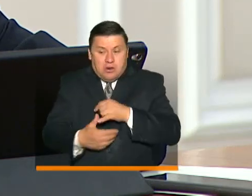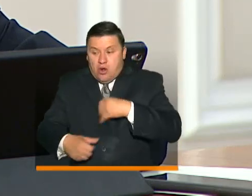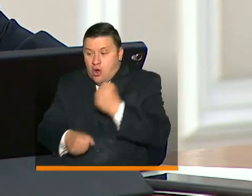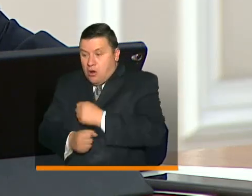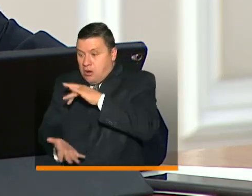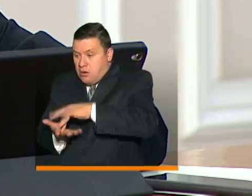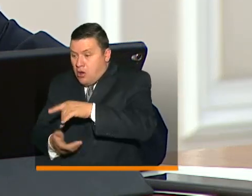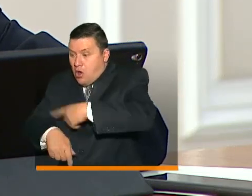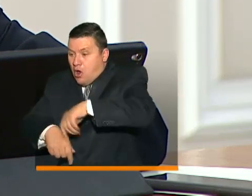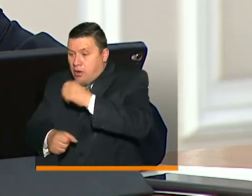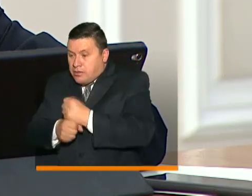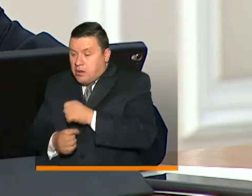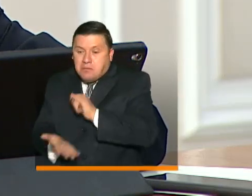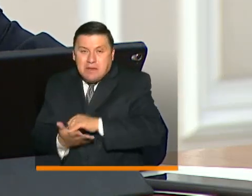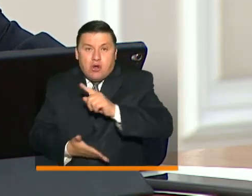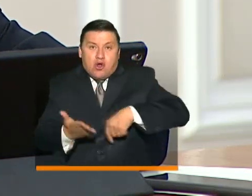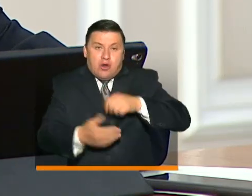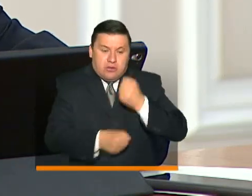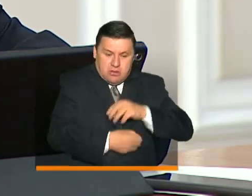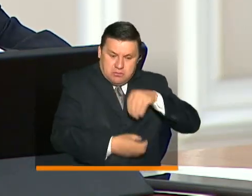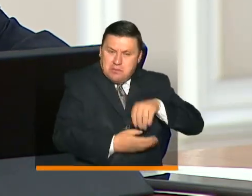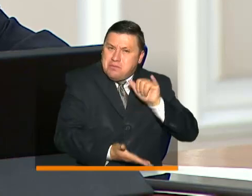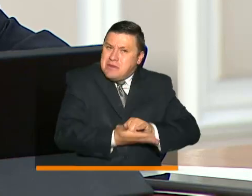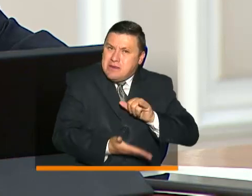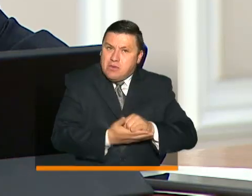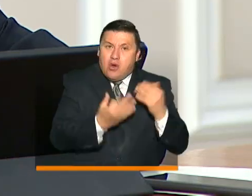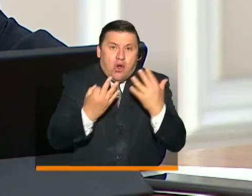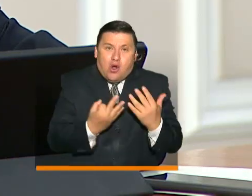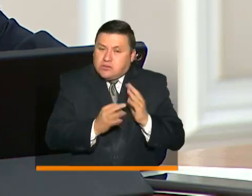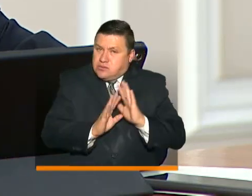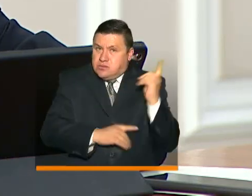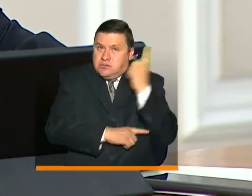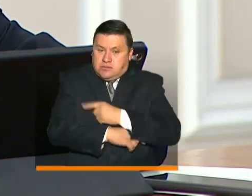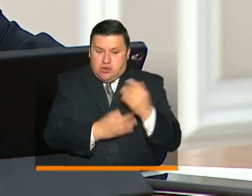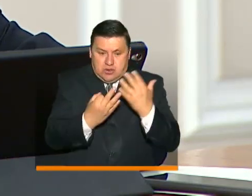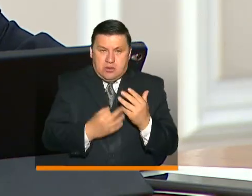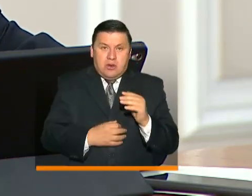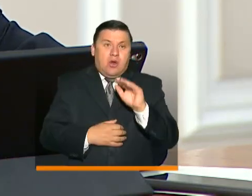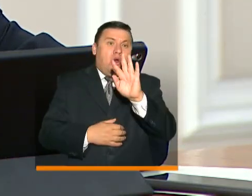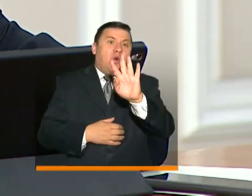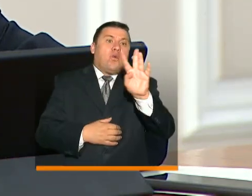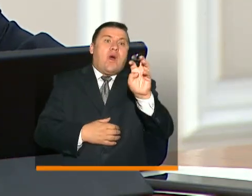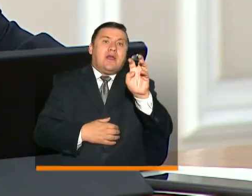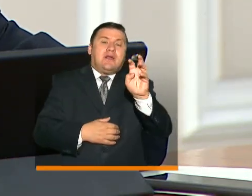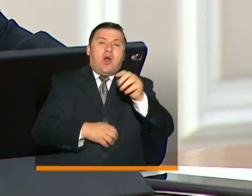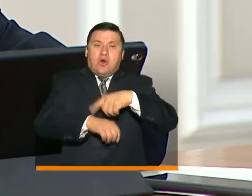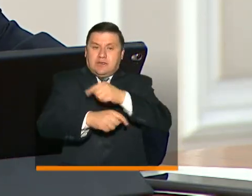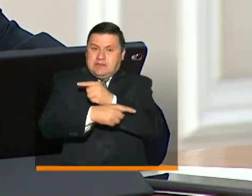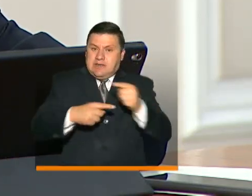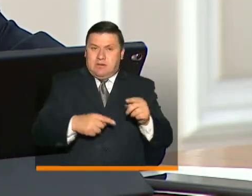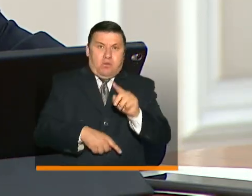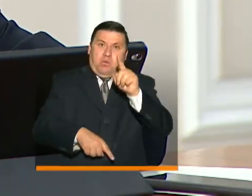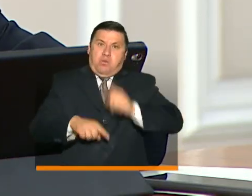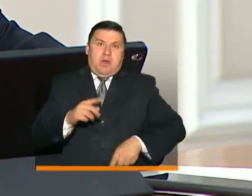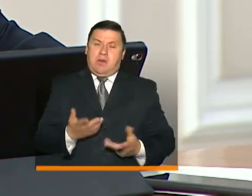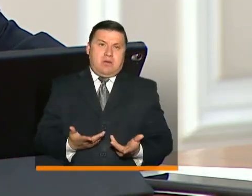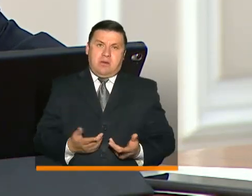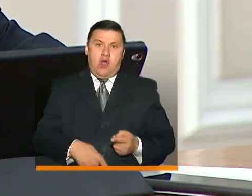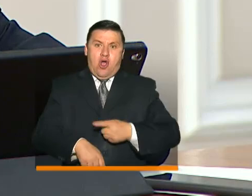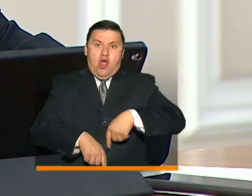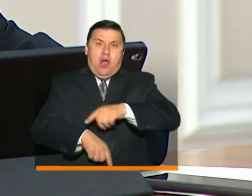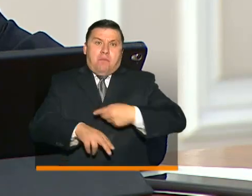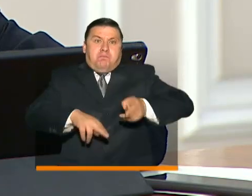de trabajo son los mismos que están en el contrato de trabajo, o sea, las 8 horas diarias, 48 horas semanales. No hay